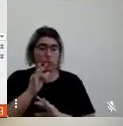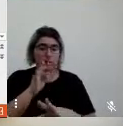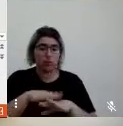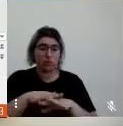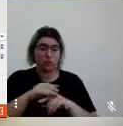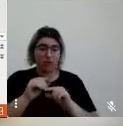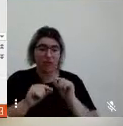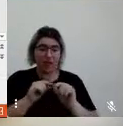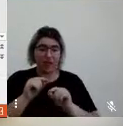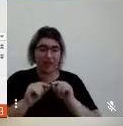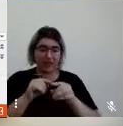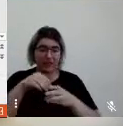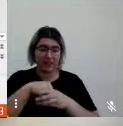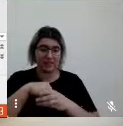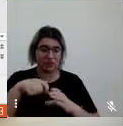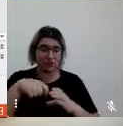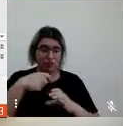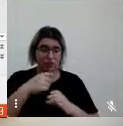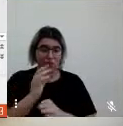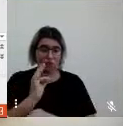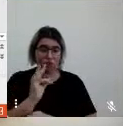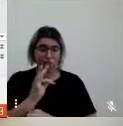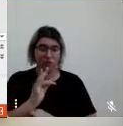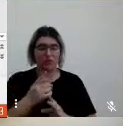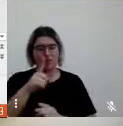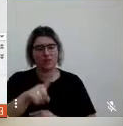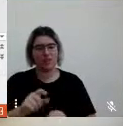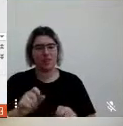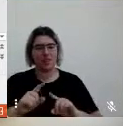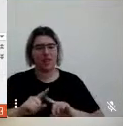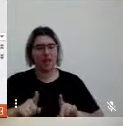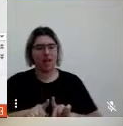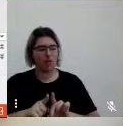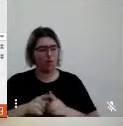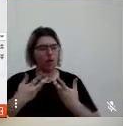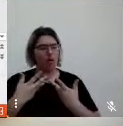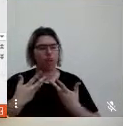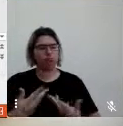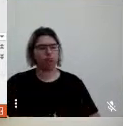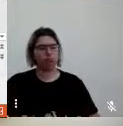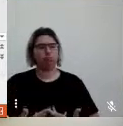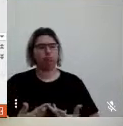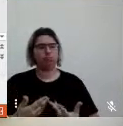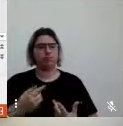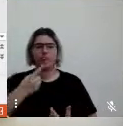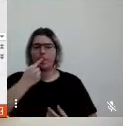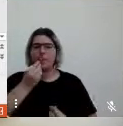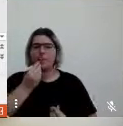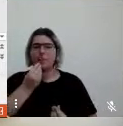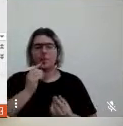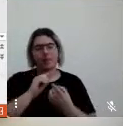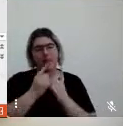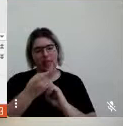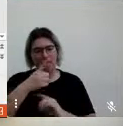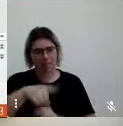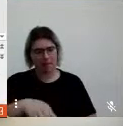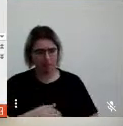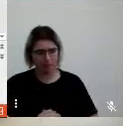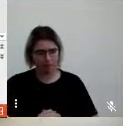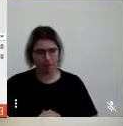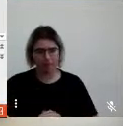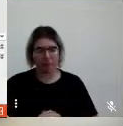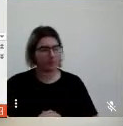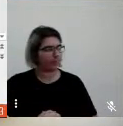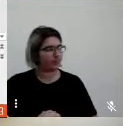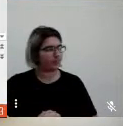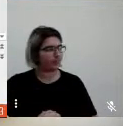yogur, va a ser una forma también de saciarnos y de cambiar el sabor al yogur. Ya está. Y